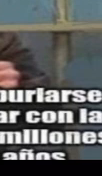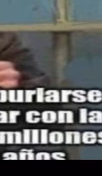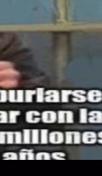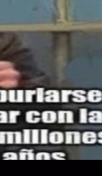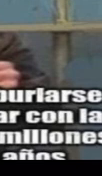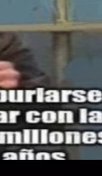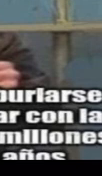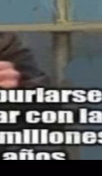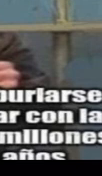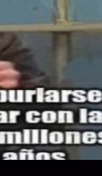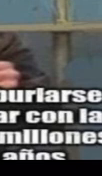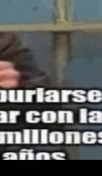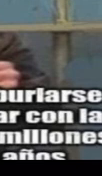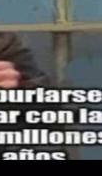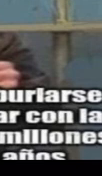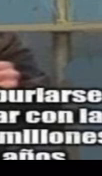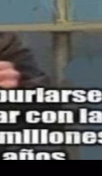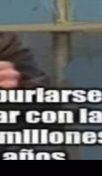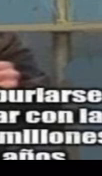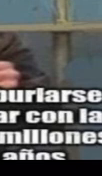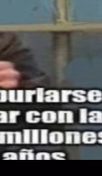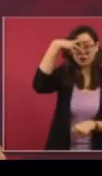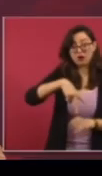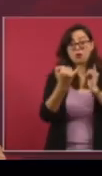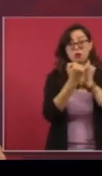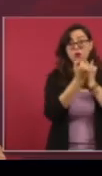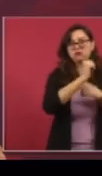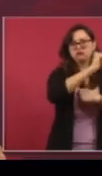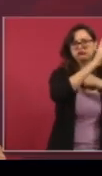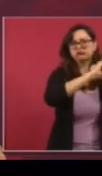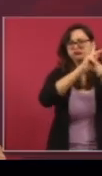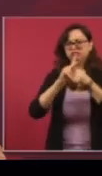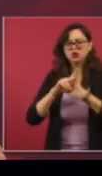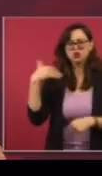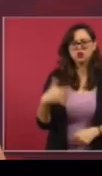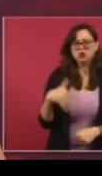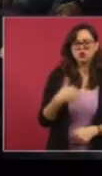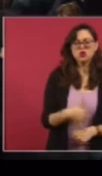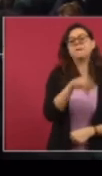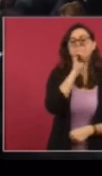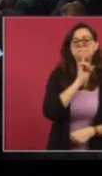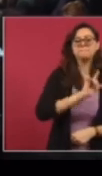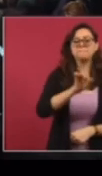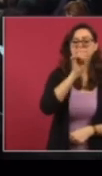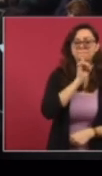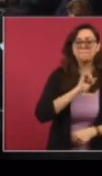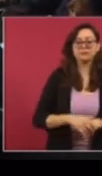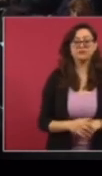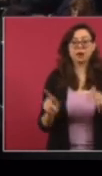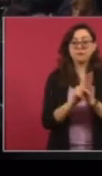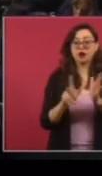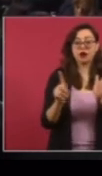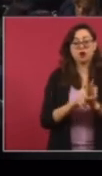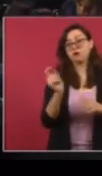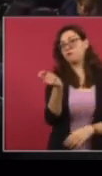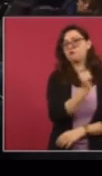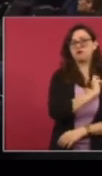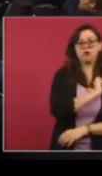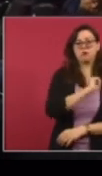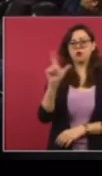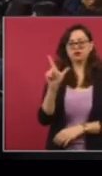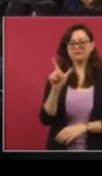Obrador sino los que lo apoyan cómo es posible que haya gente que apoye estas babosadas Si los que están recibiendo